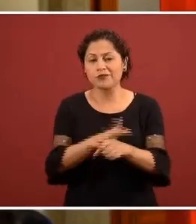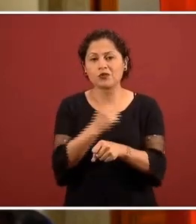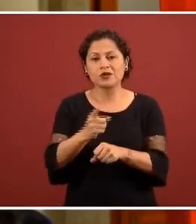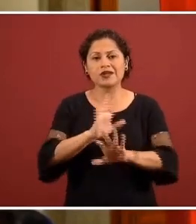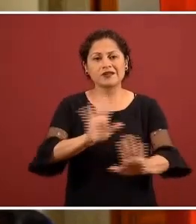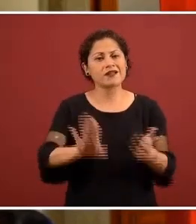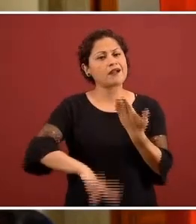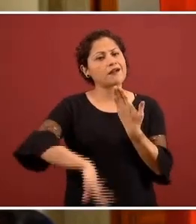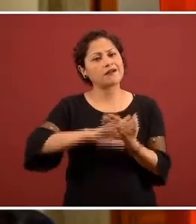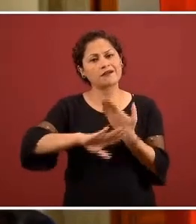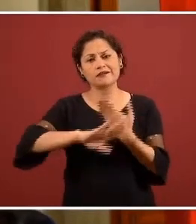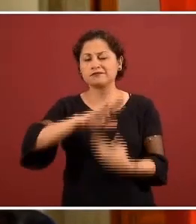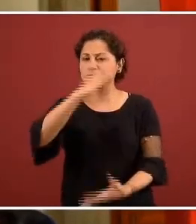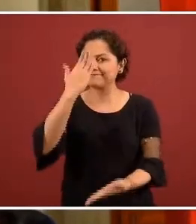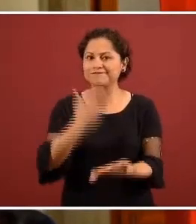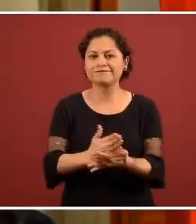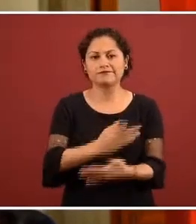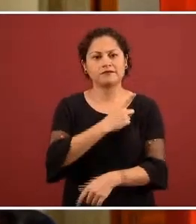agresión.